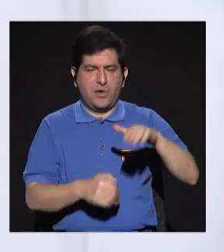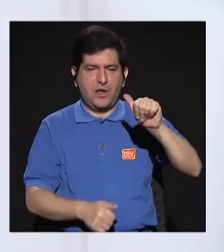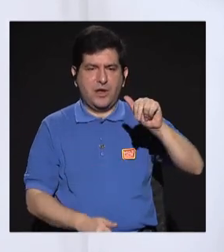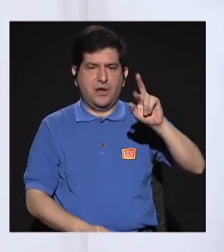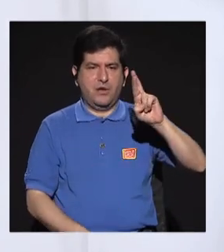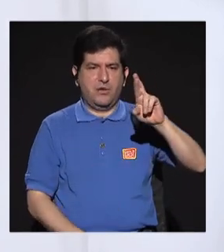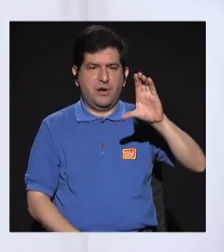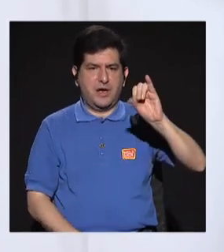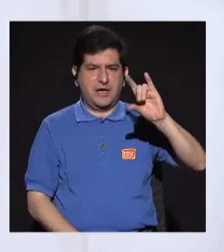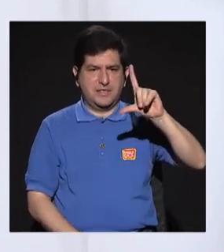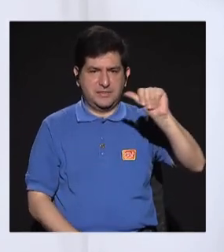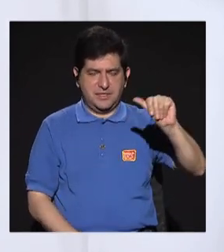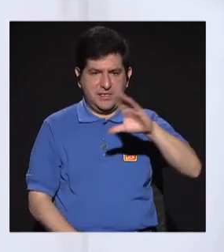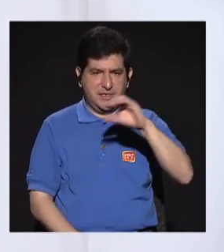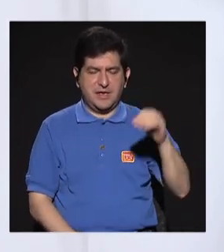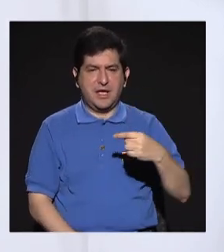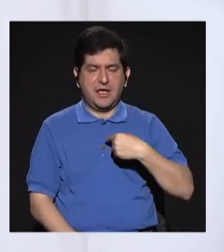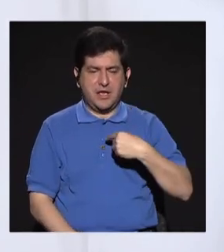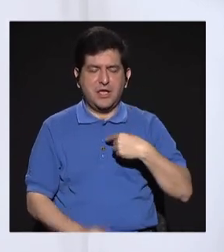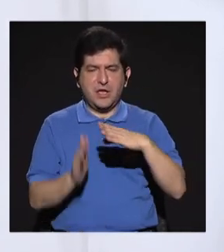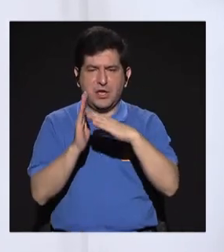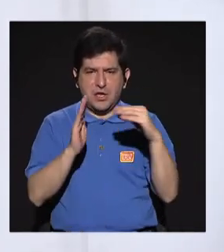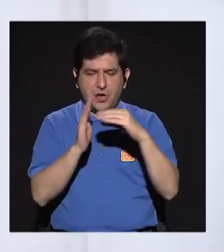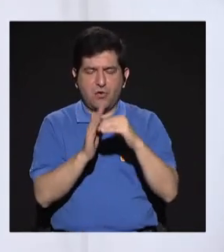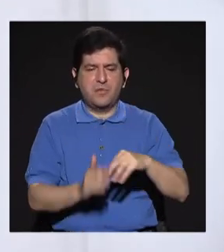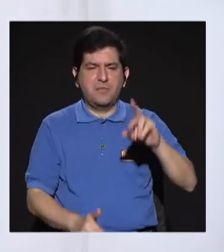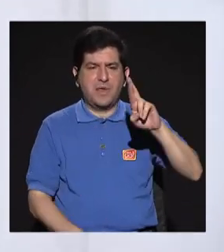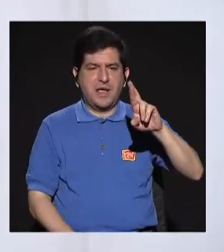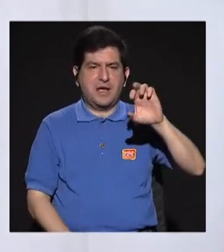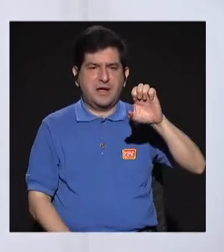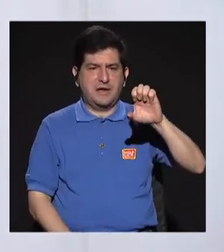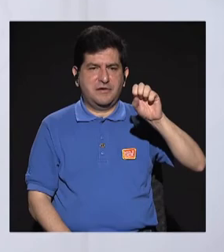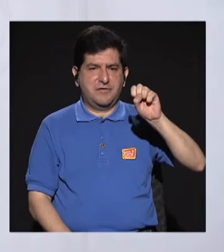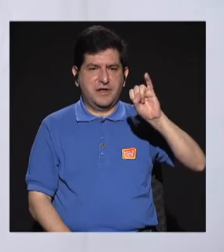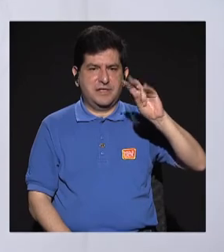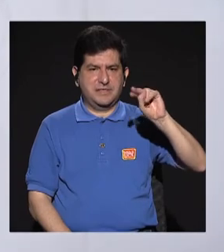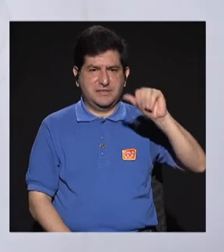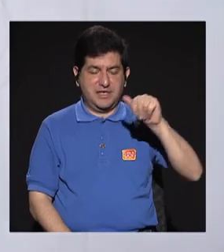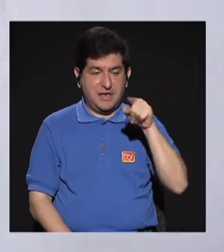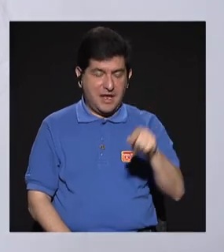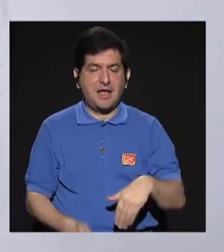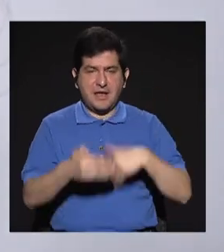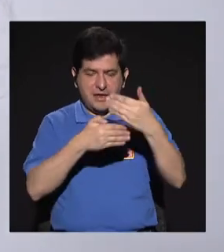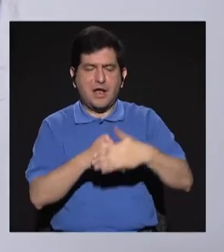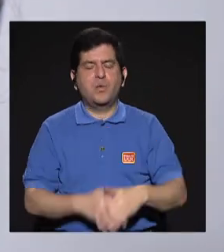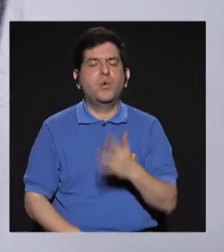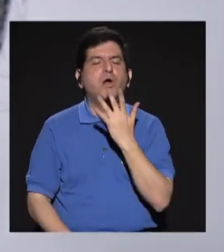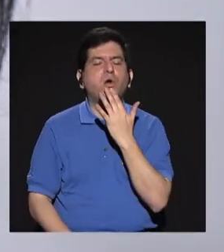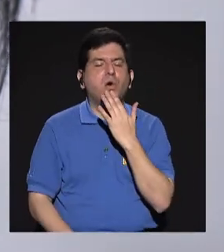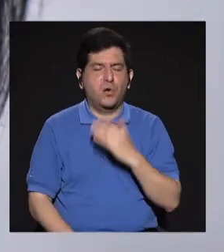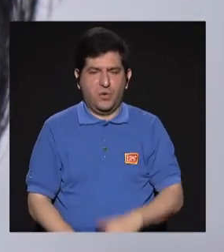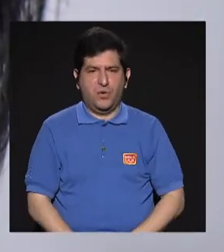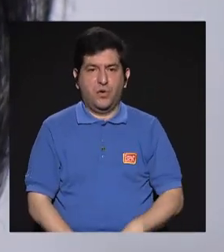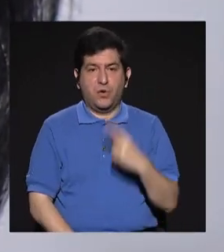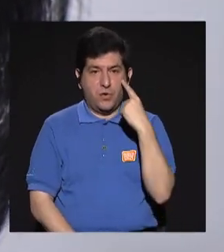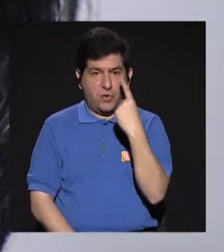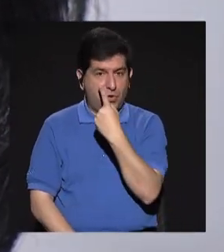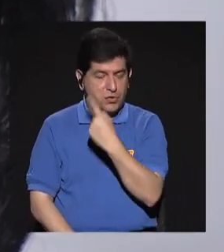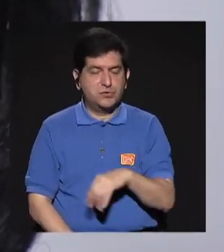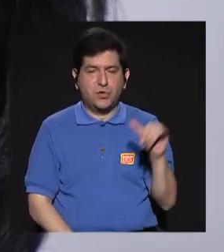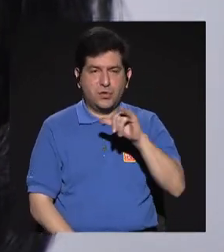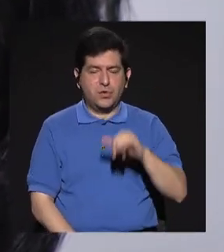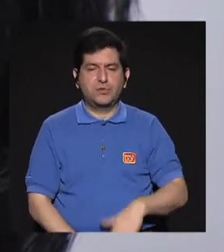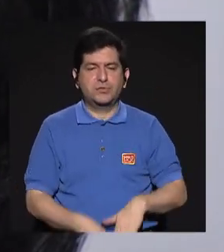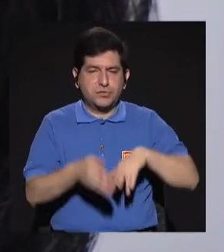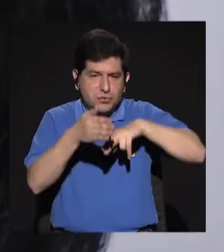arcilla y luego hice una copia en resina este es una vecina la cual se le dio color y los